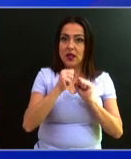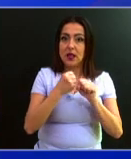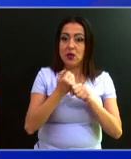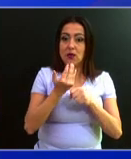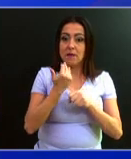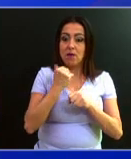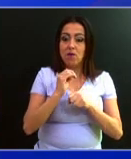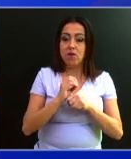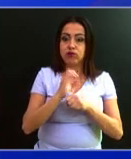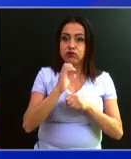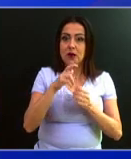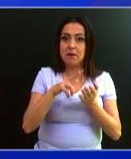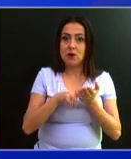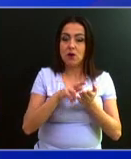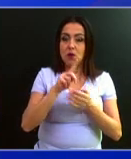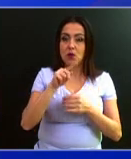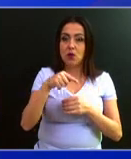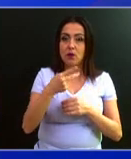el incremento que se aprobó es de un